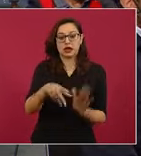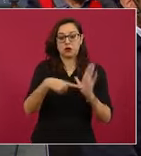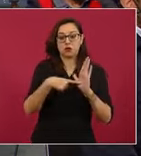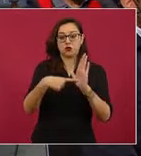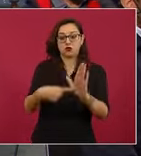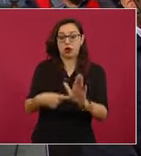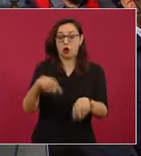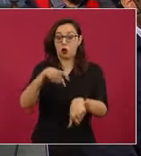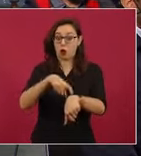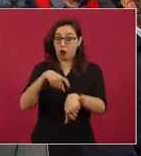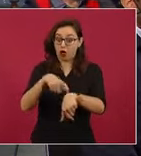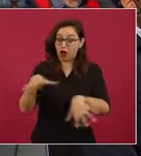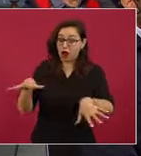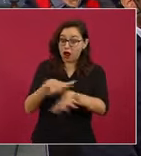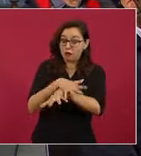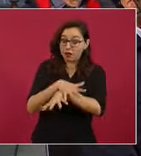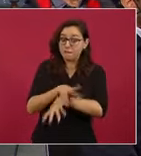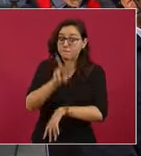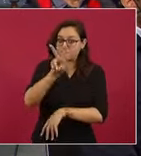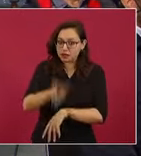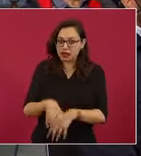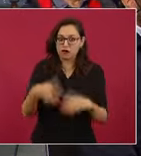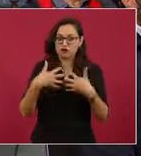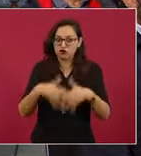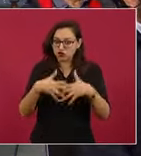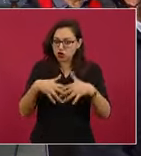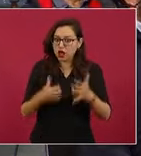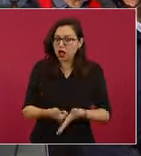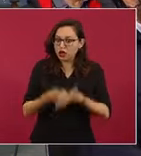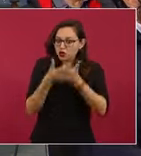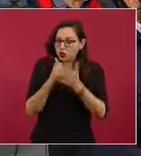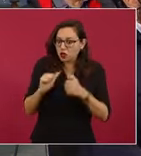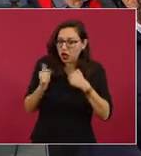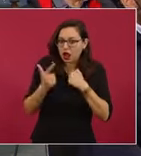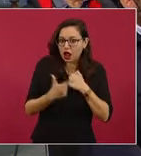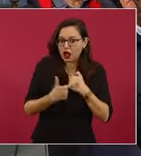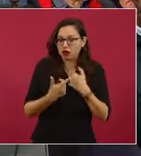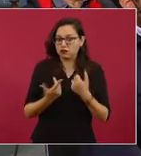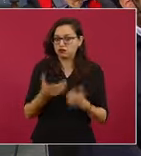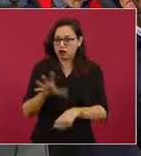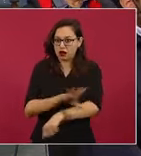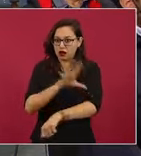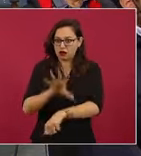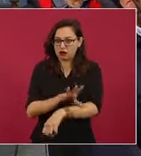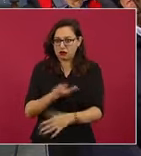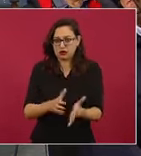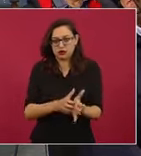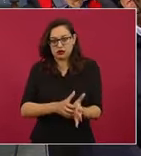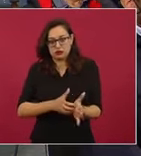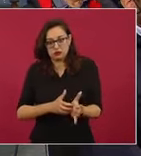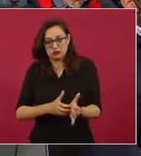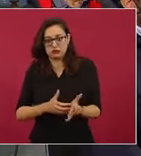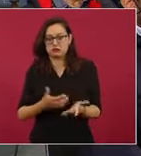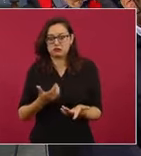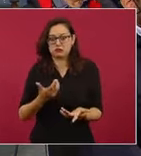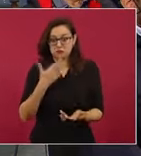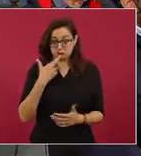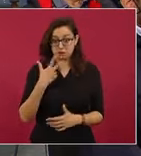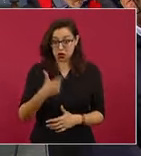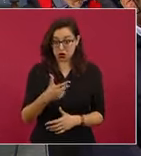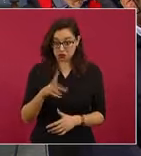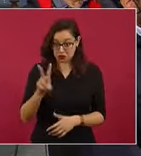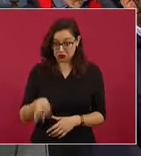el horario está funcionando como tal para pues el ahorro de la de la electricidad, de